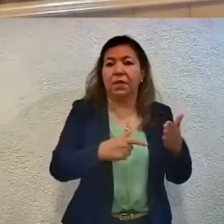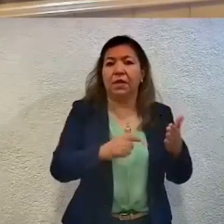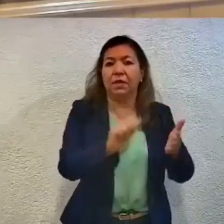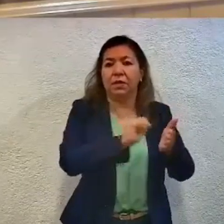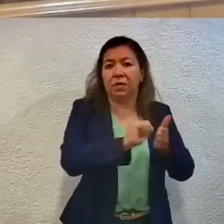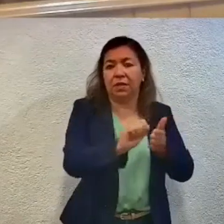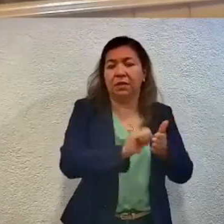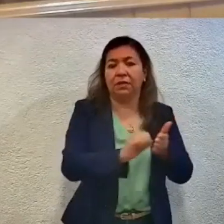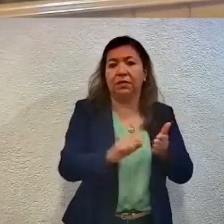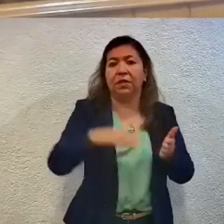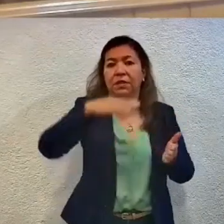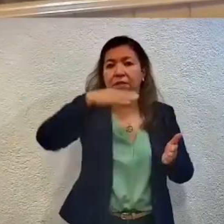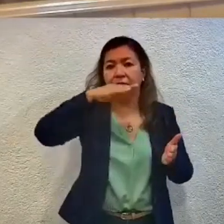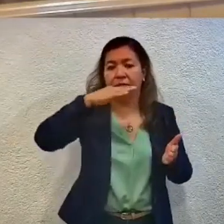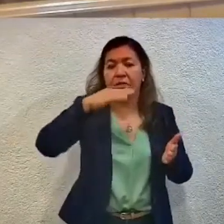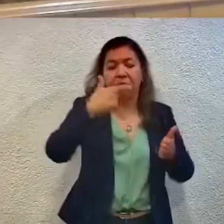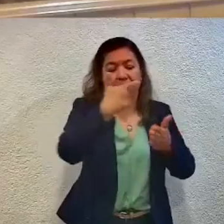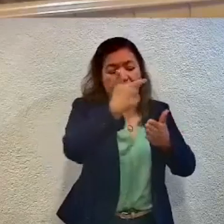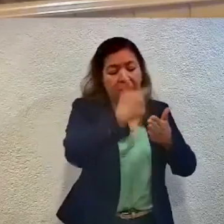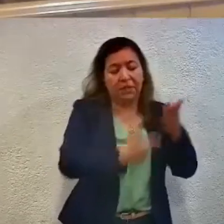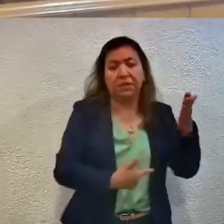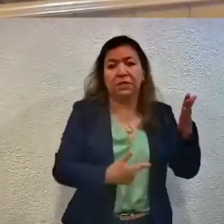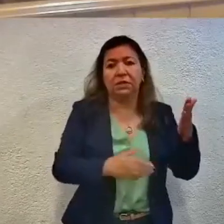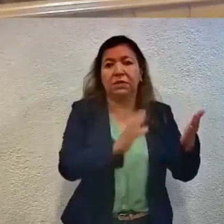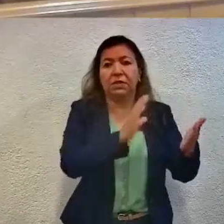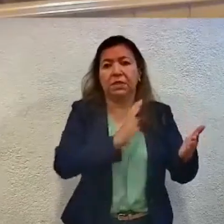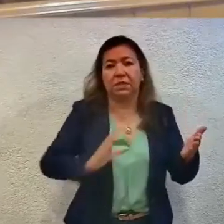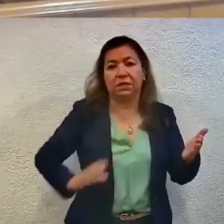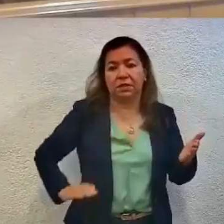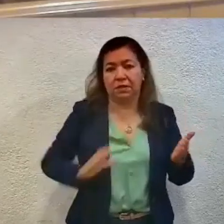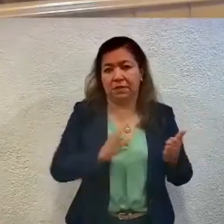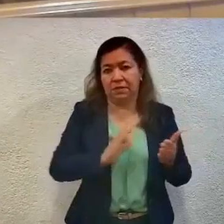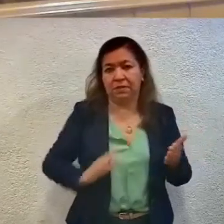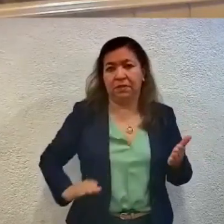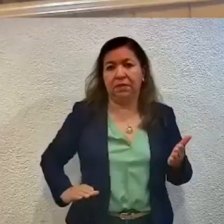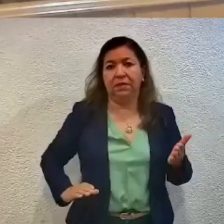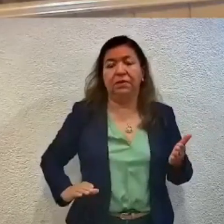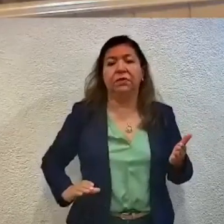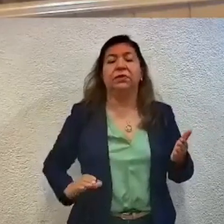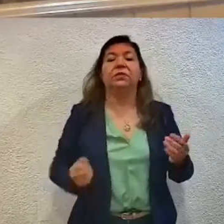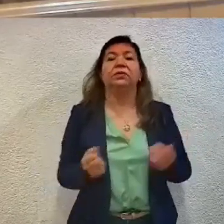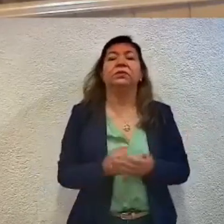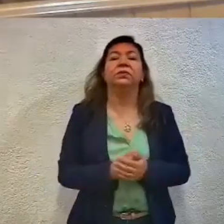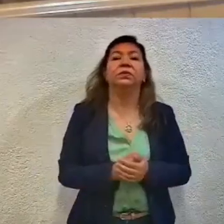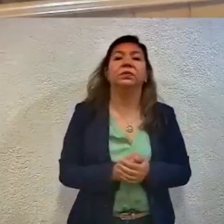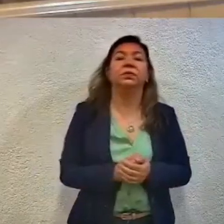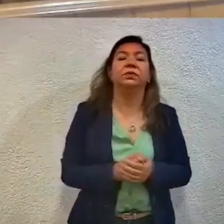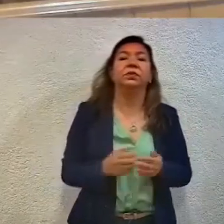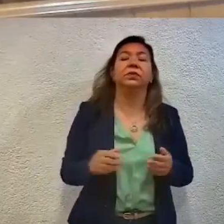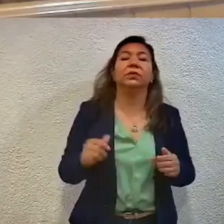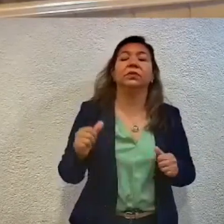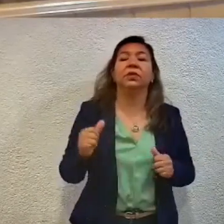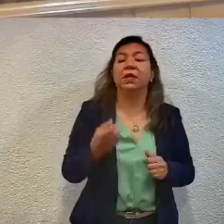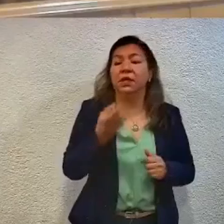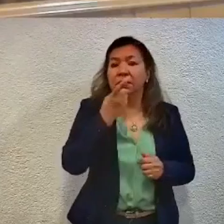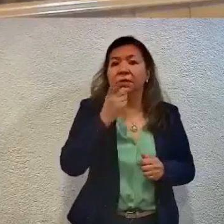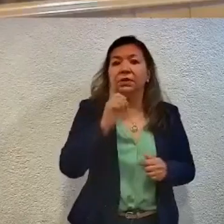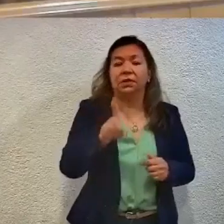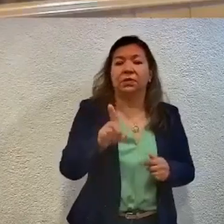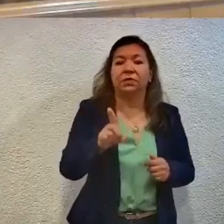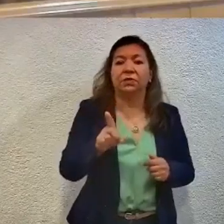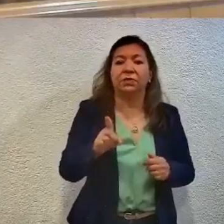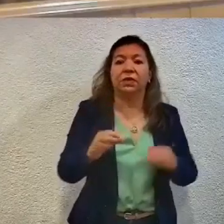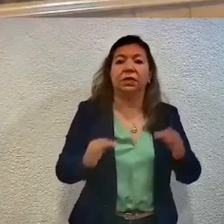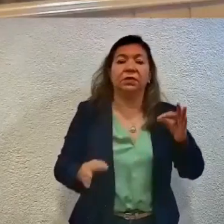afirmativa de persona afromexicana, como se muestra en la lista de candidaturas registradas en el CIRECAM. Por cuanto hace a los